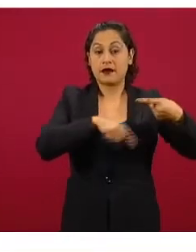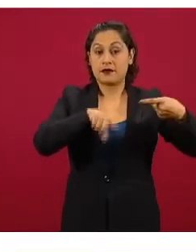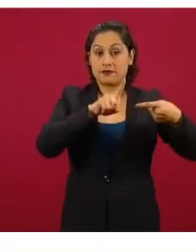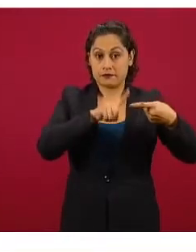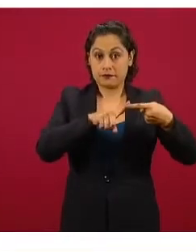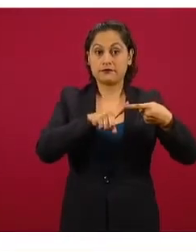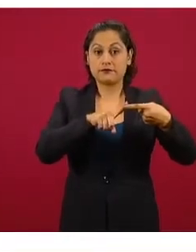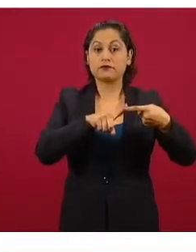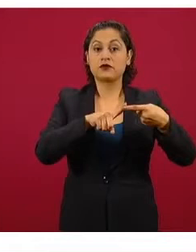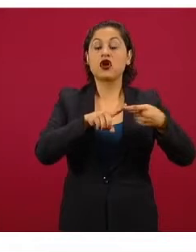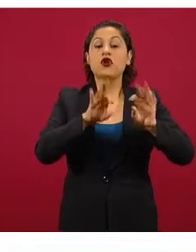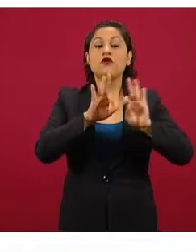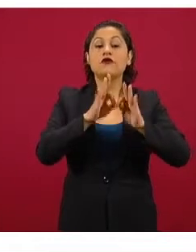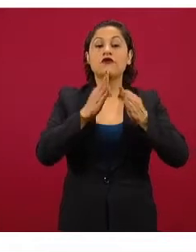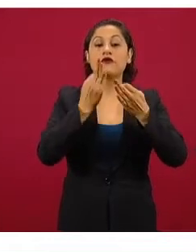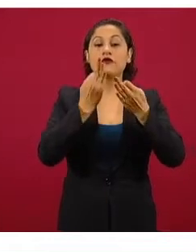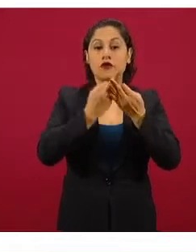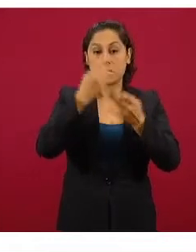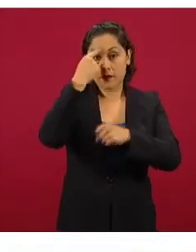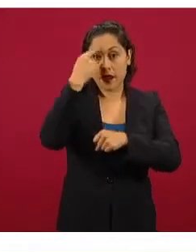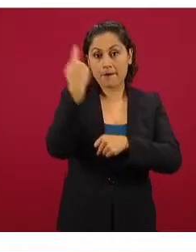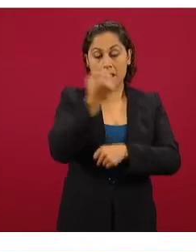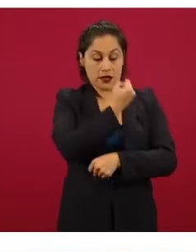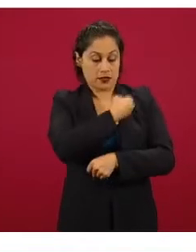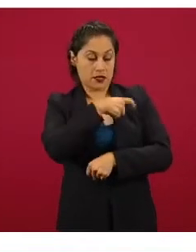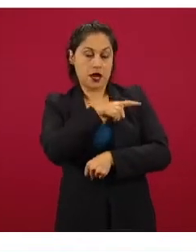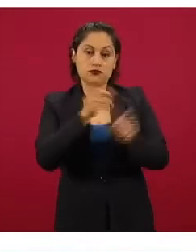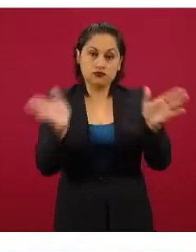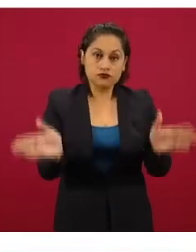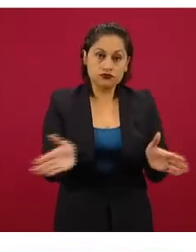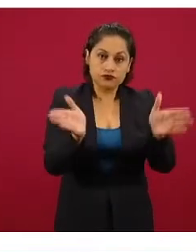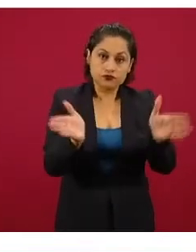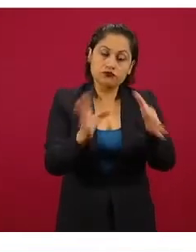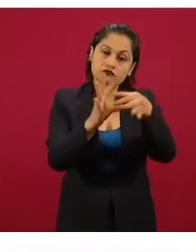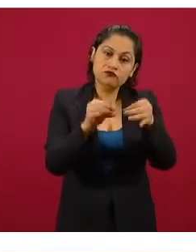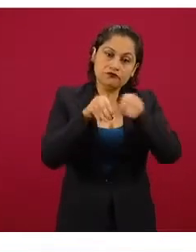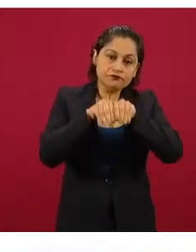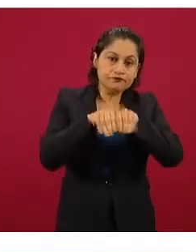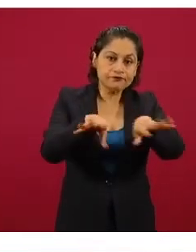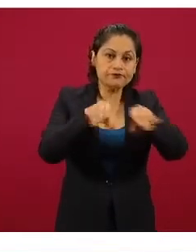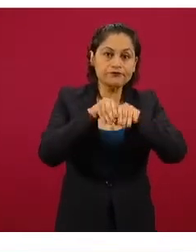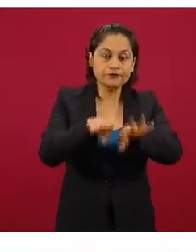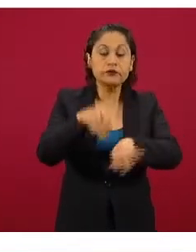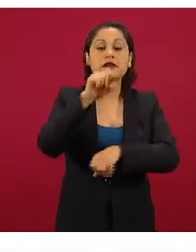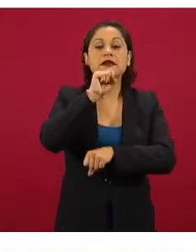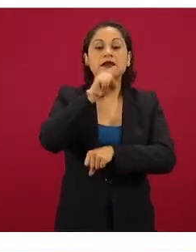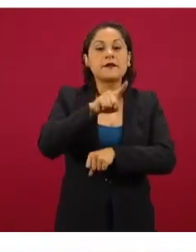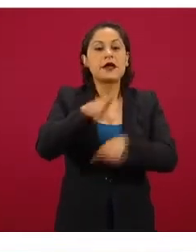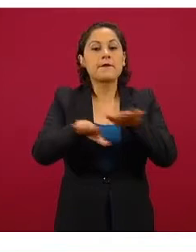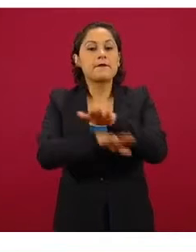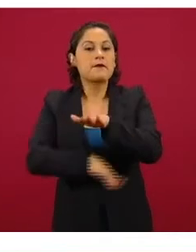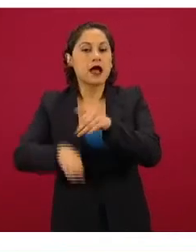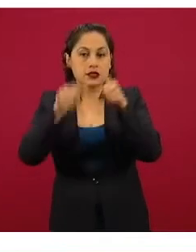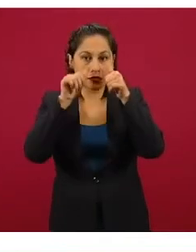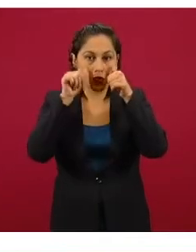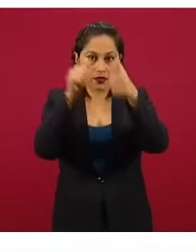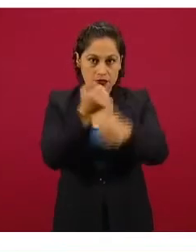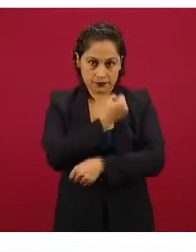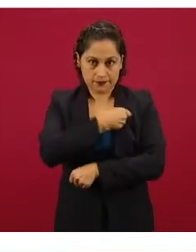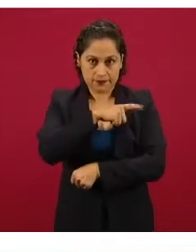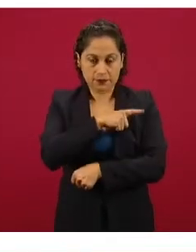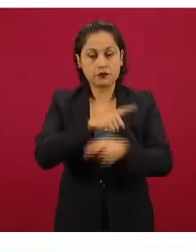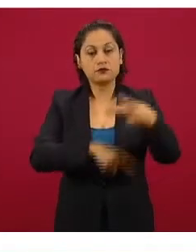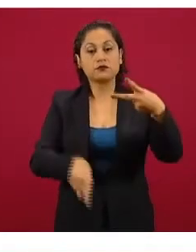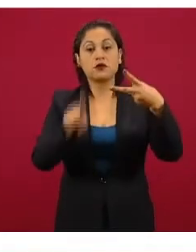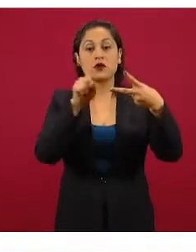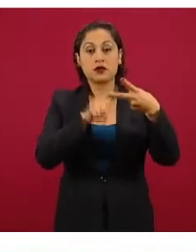promoción de la salud y en el contexto de atención primaria de la salud. Y la segunda es la